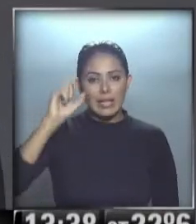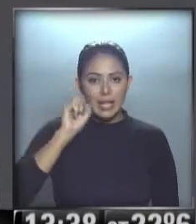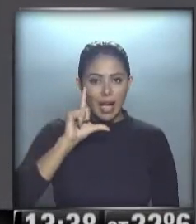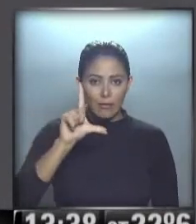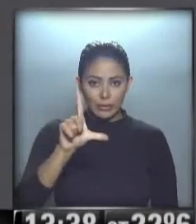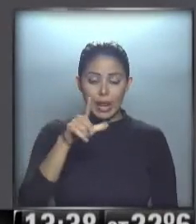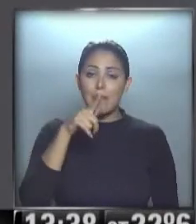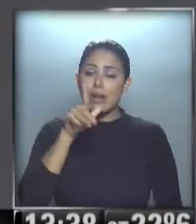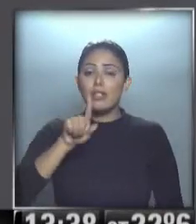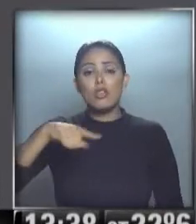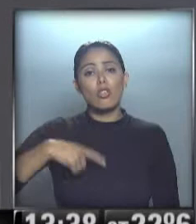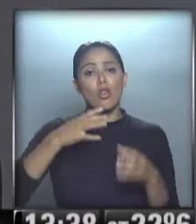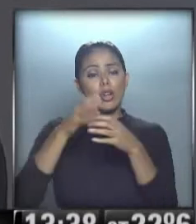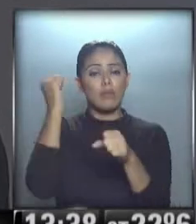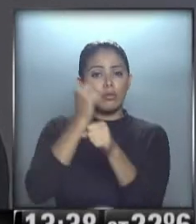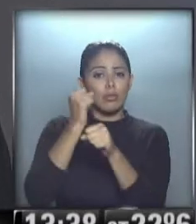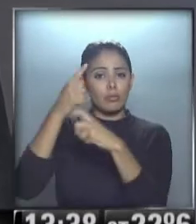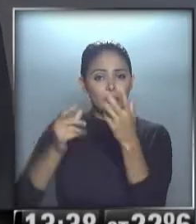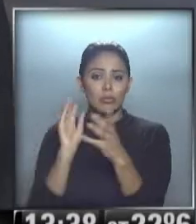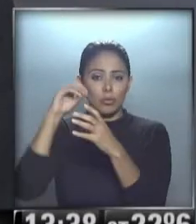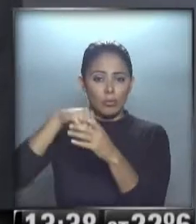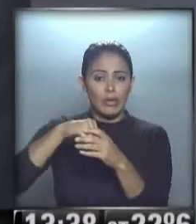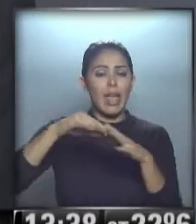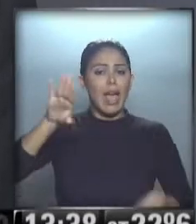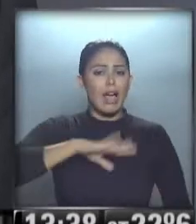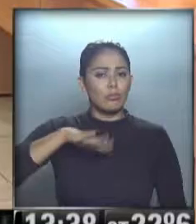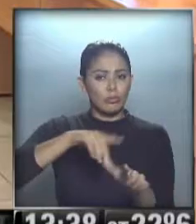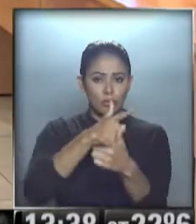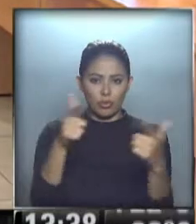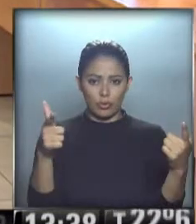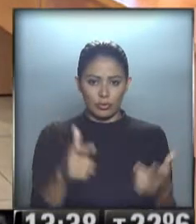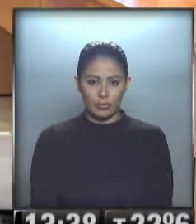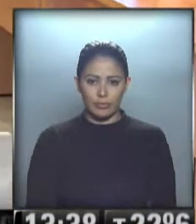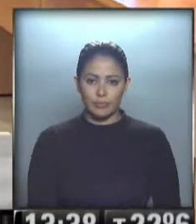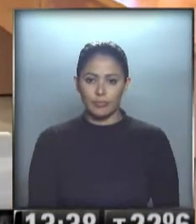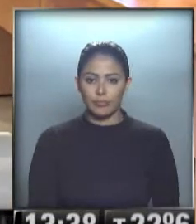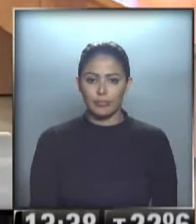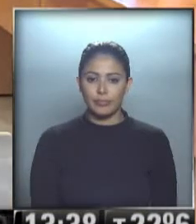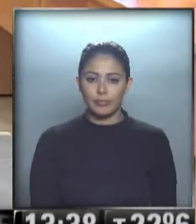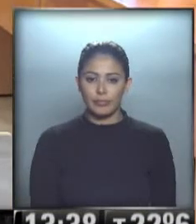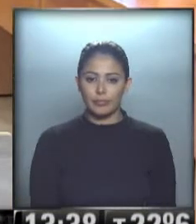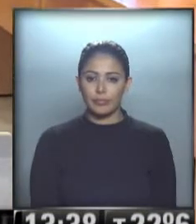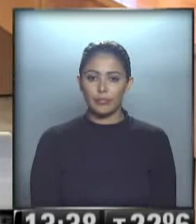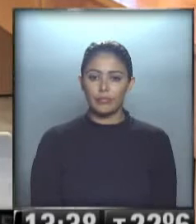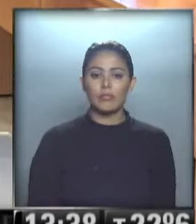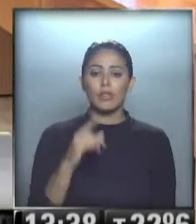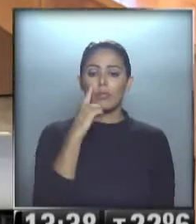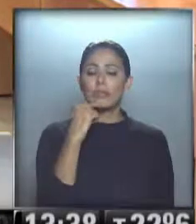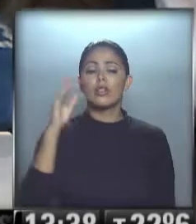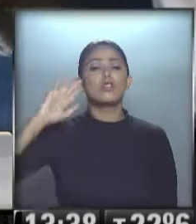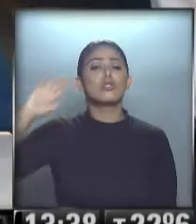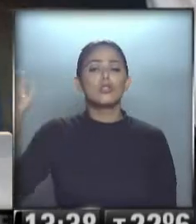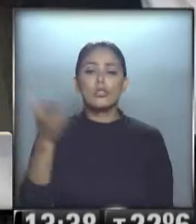se sumarían algunos gremios del transporte. No habrá actos ni movilizaciones. Todas las acciones que se